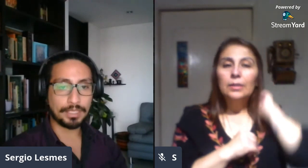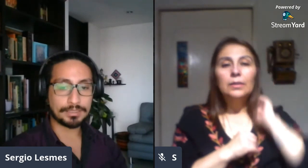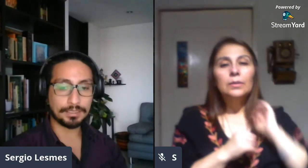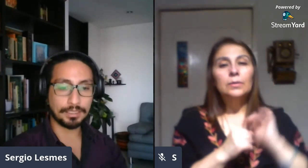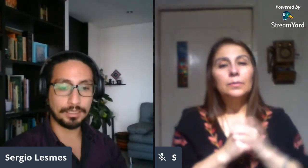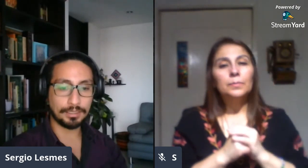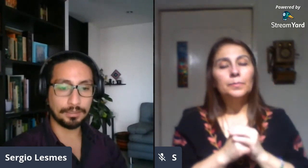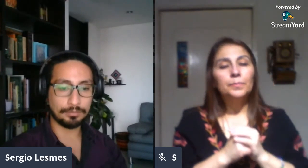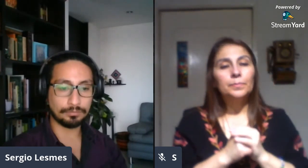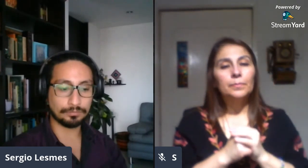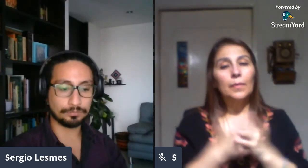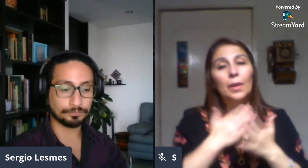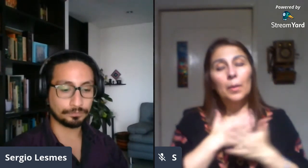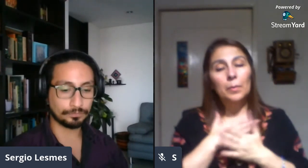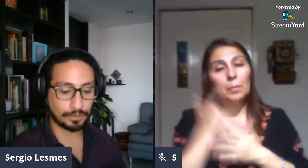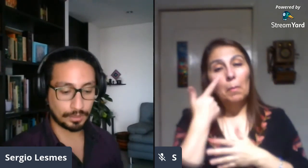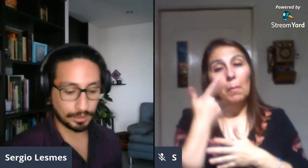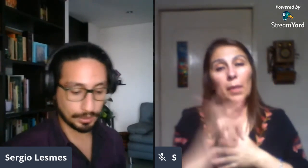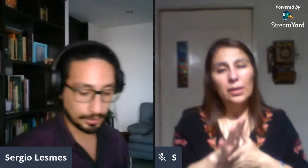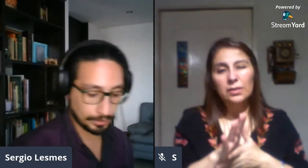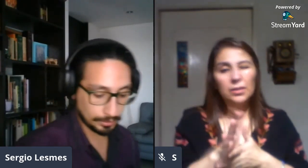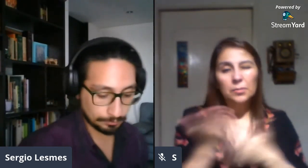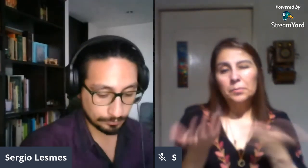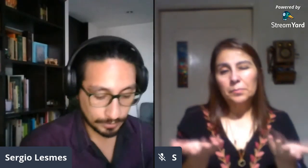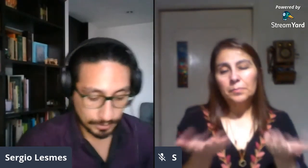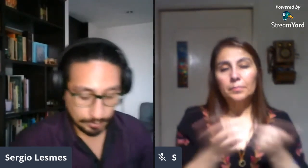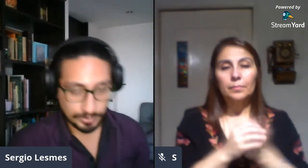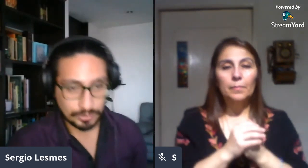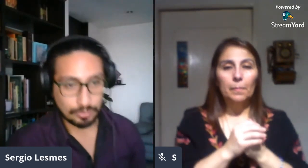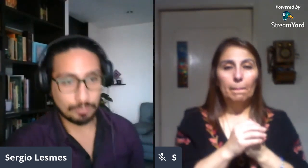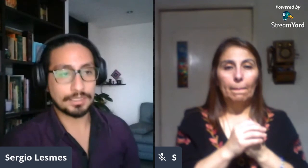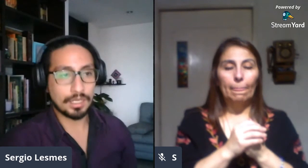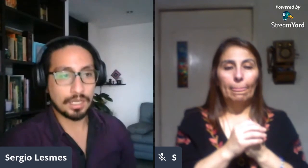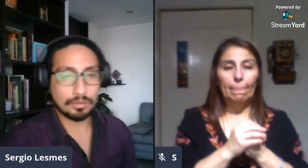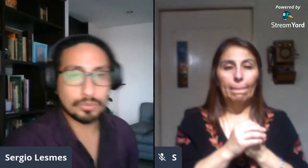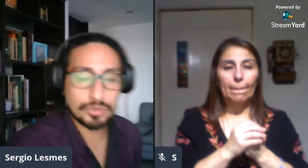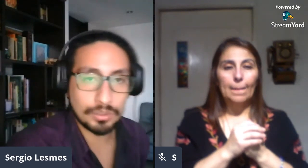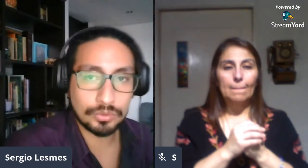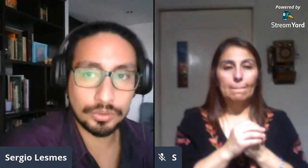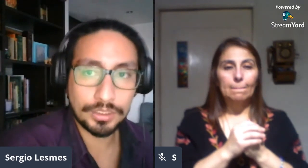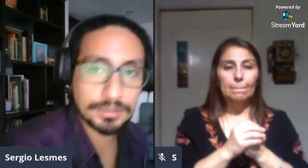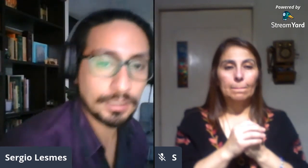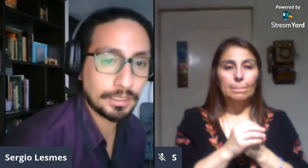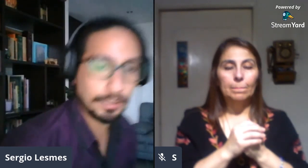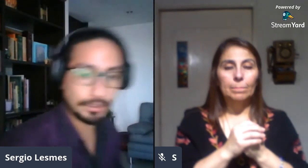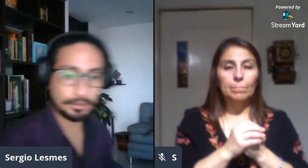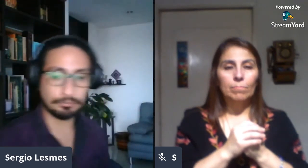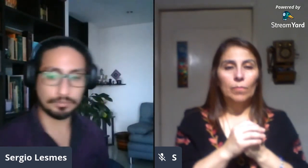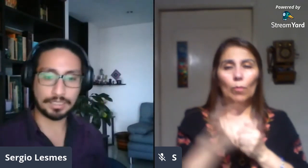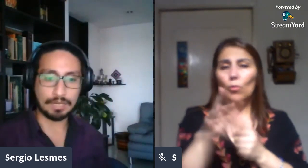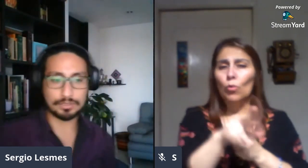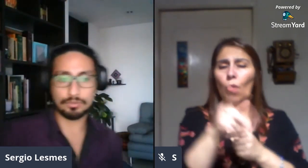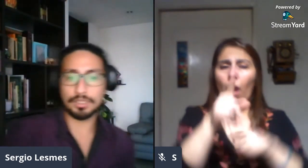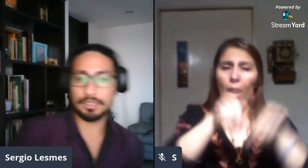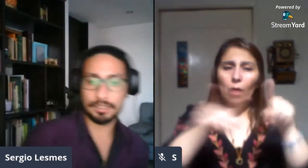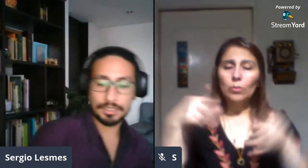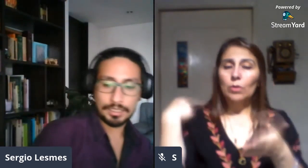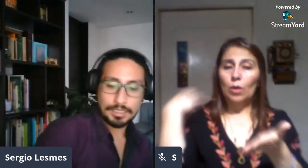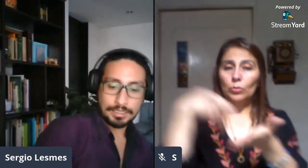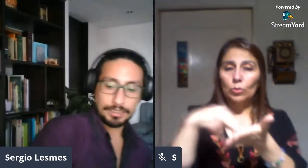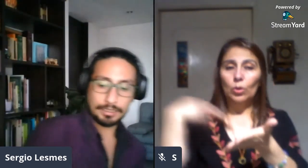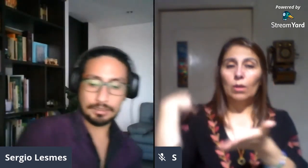Me parece que pues como han señalado muchos autores que hablan